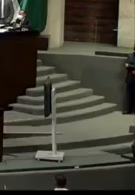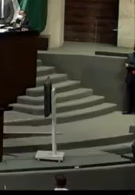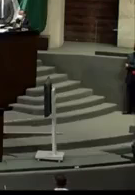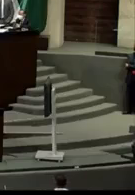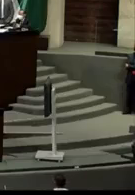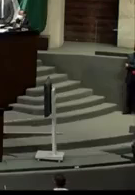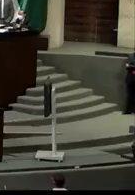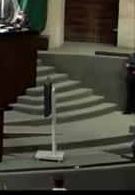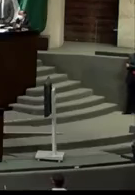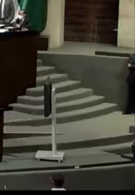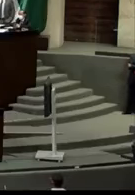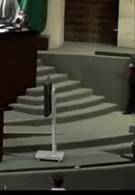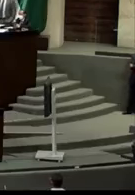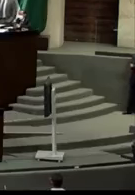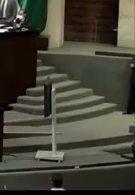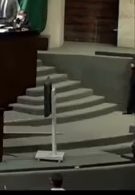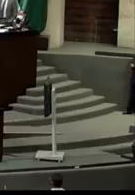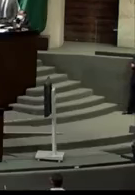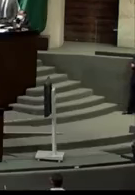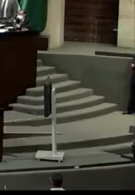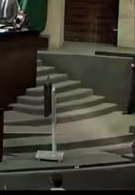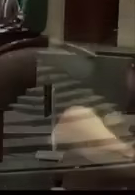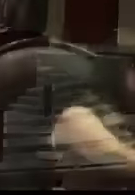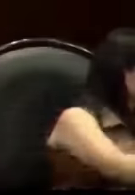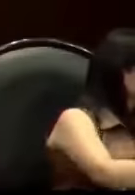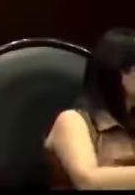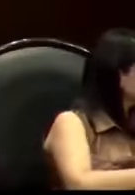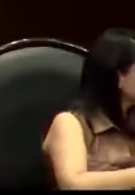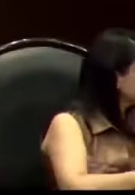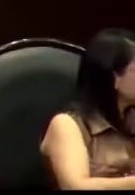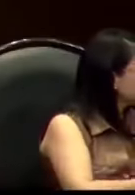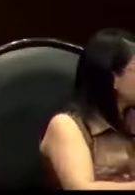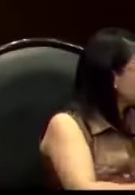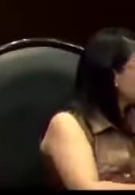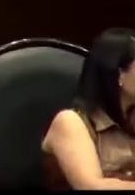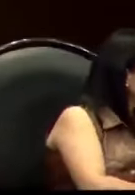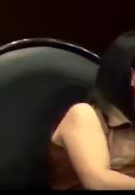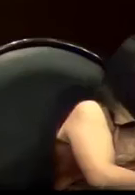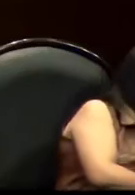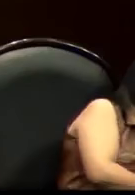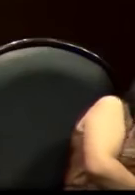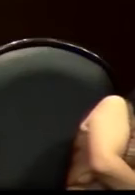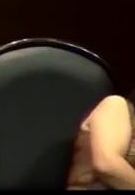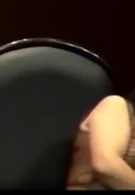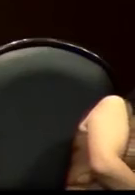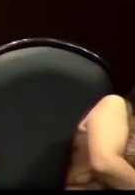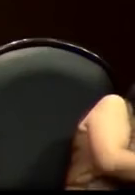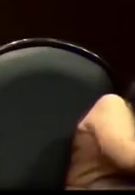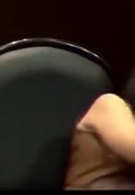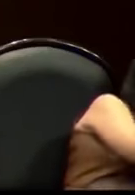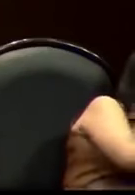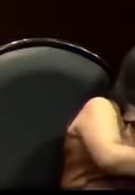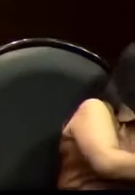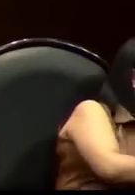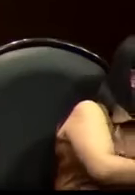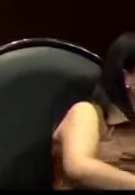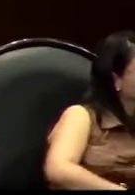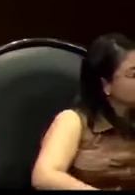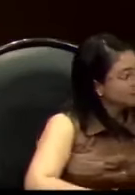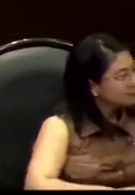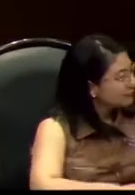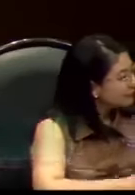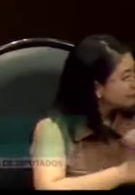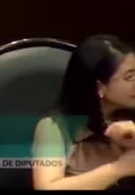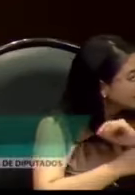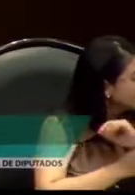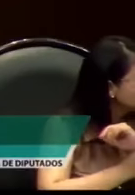Continúe. Es mejor enfrentar al poder que a la conciencia. En estos días se